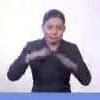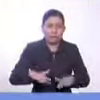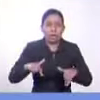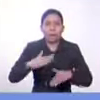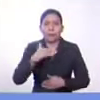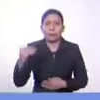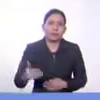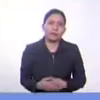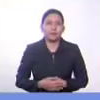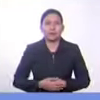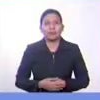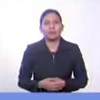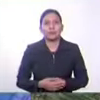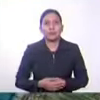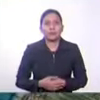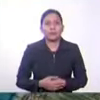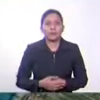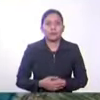país.